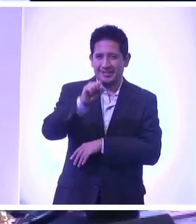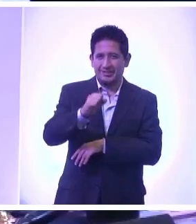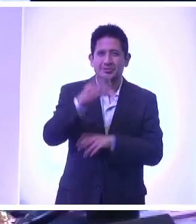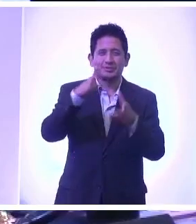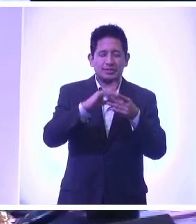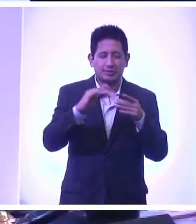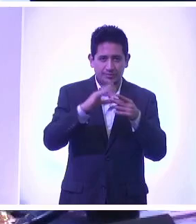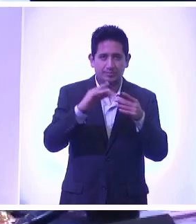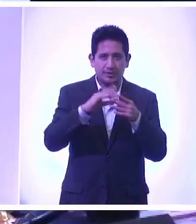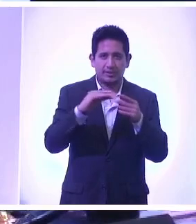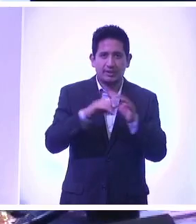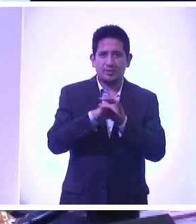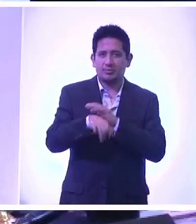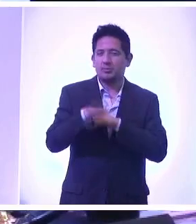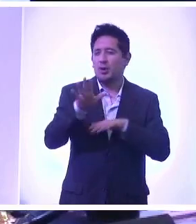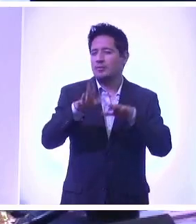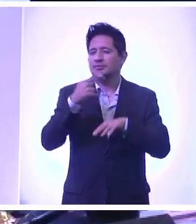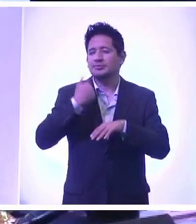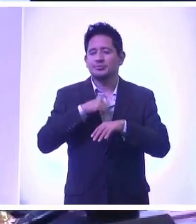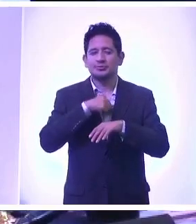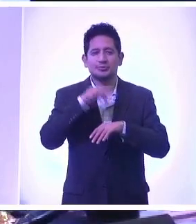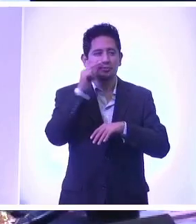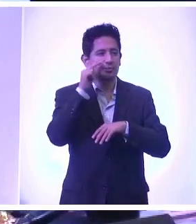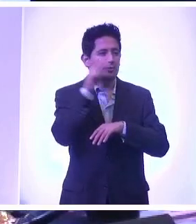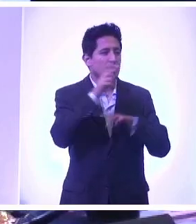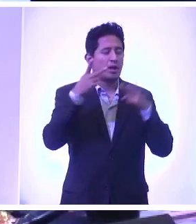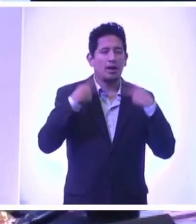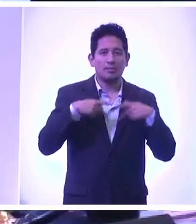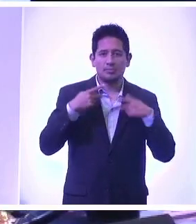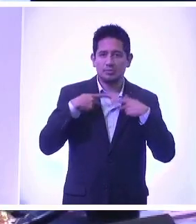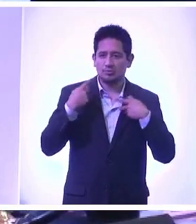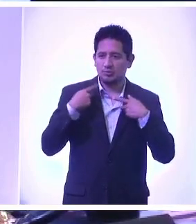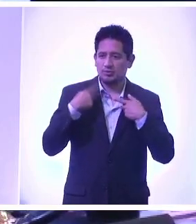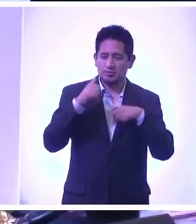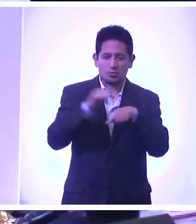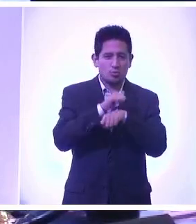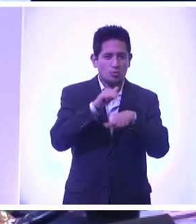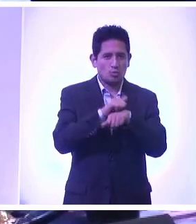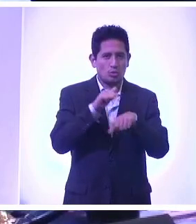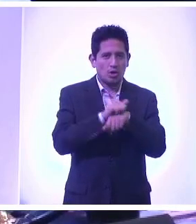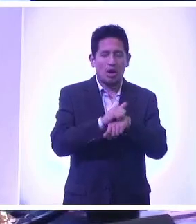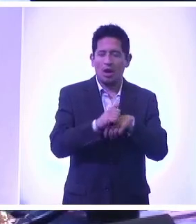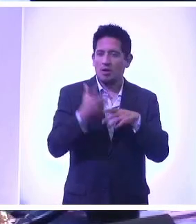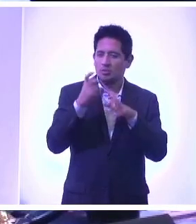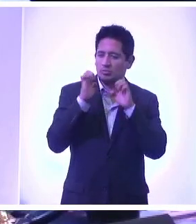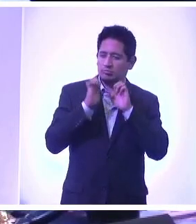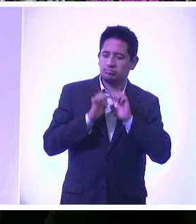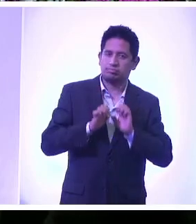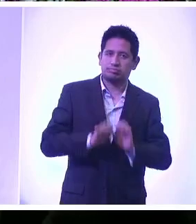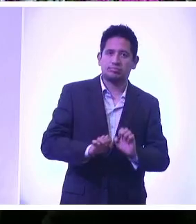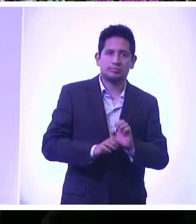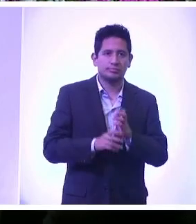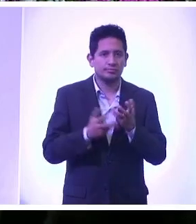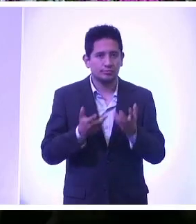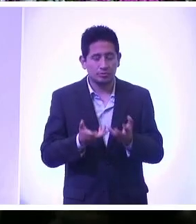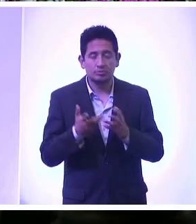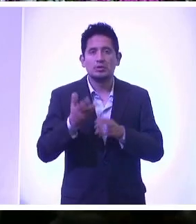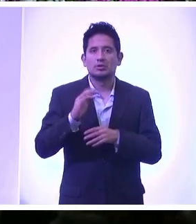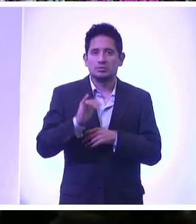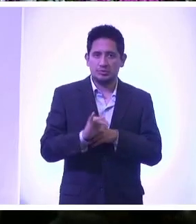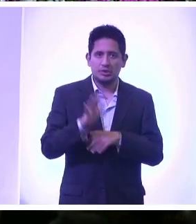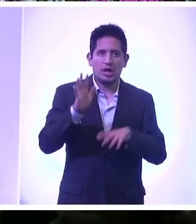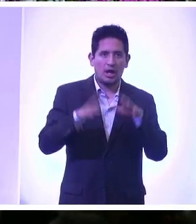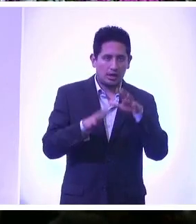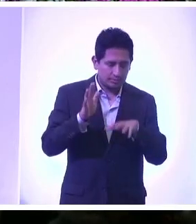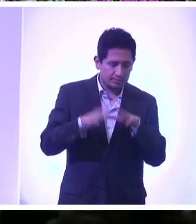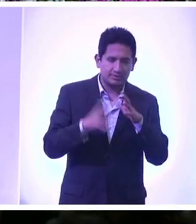empresarios bajándose de sus cochez toes o o de dimos este ya tiene la vida resuelta créanme que no es así no hasta los grandes empresarios yo los veo